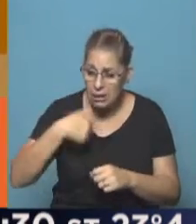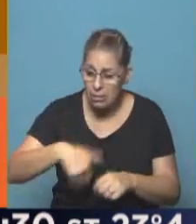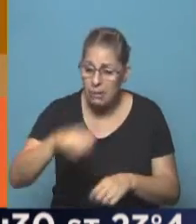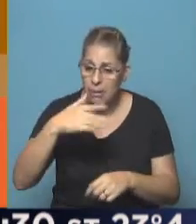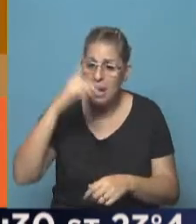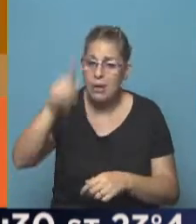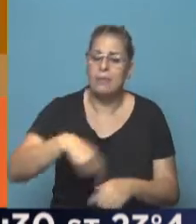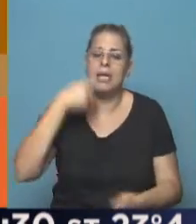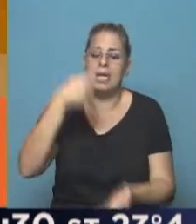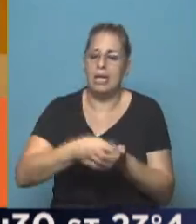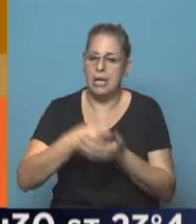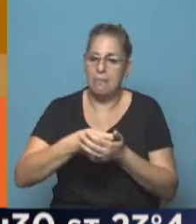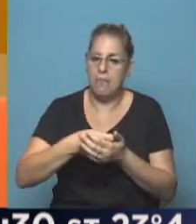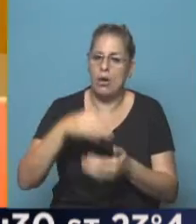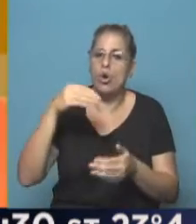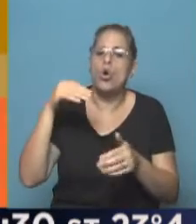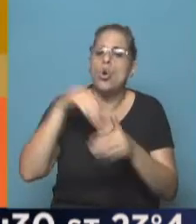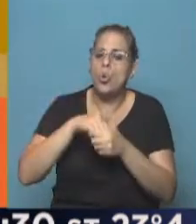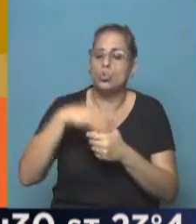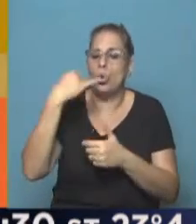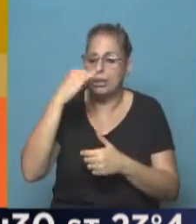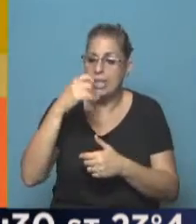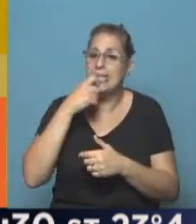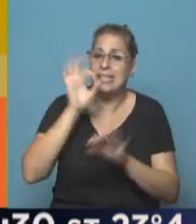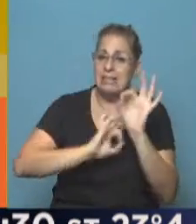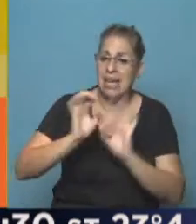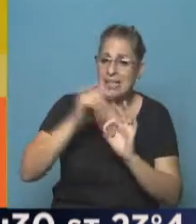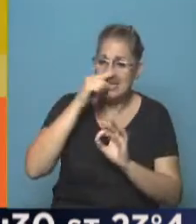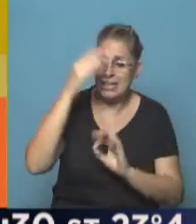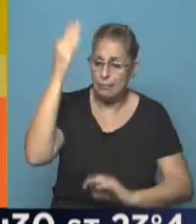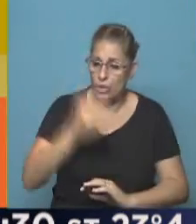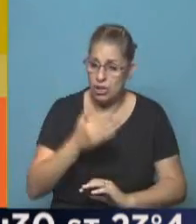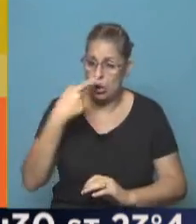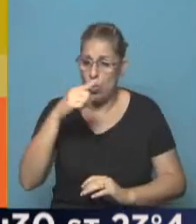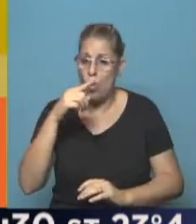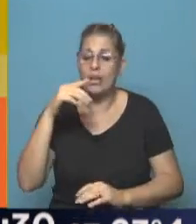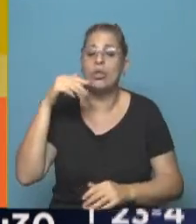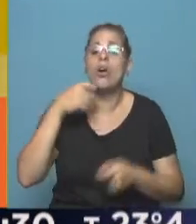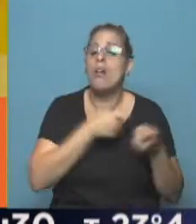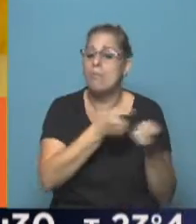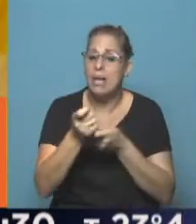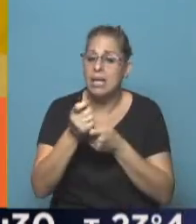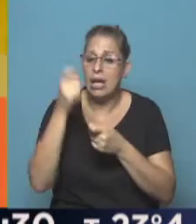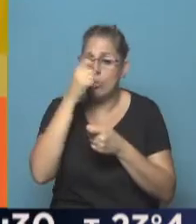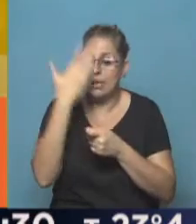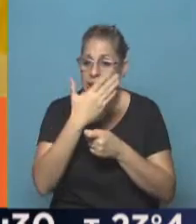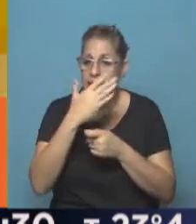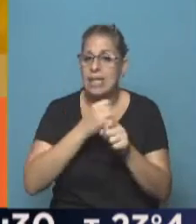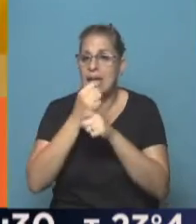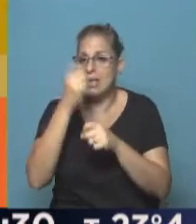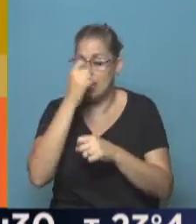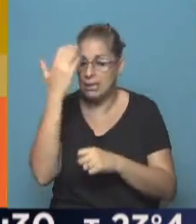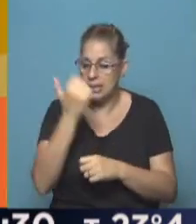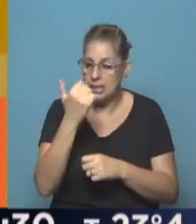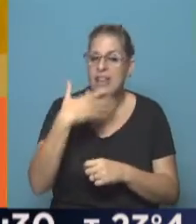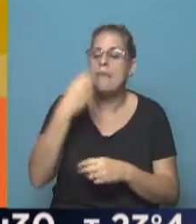un pago más fuerte con los intereses y si la tasa de interés es el 7%, cuando la tasa del mercado es el 23 o 26%,